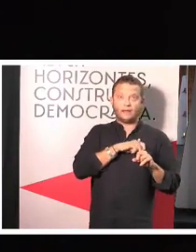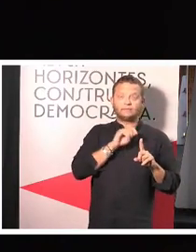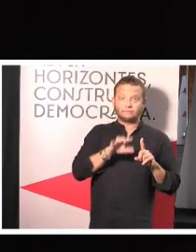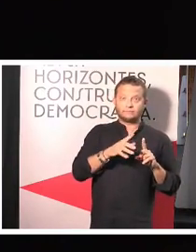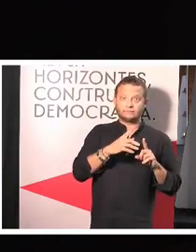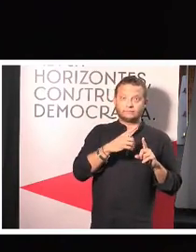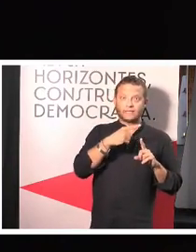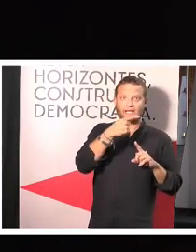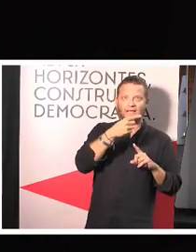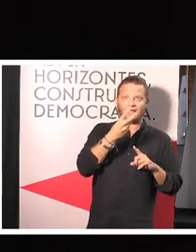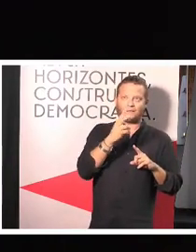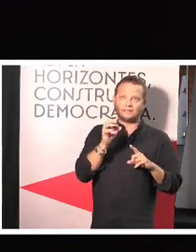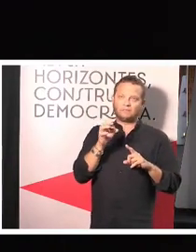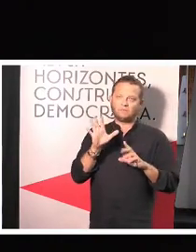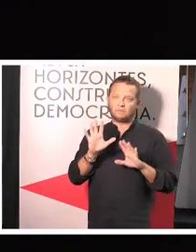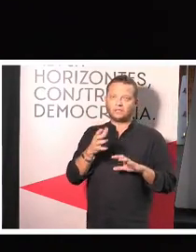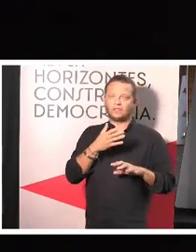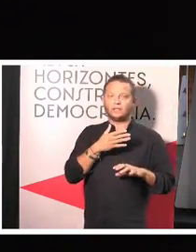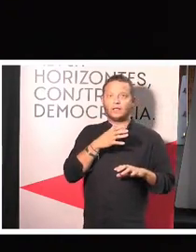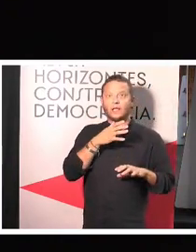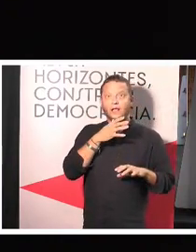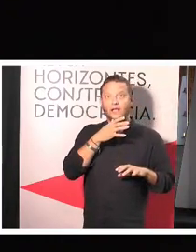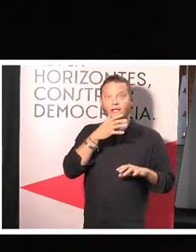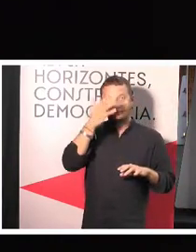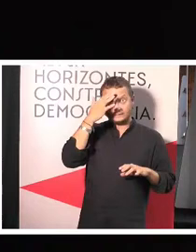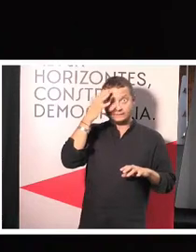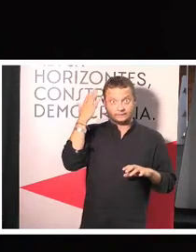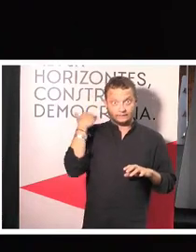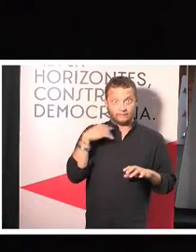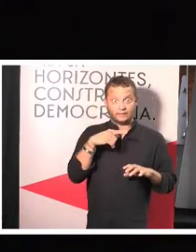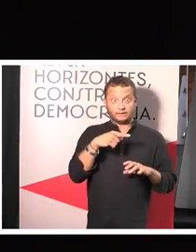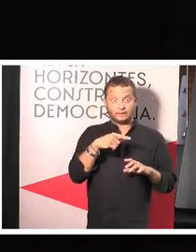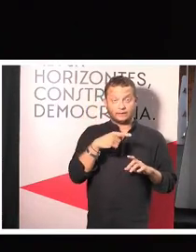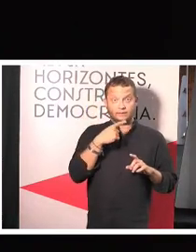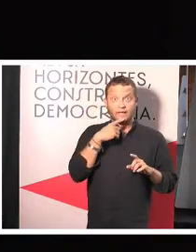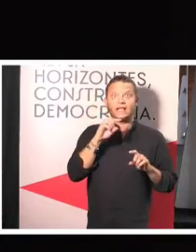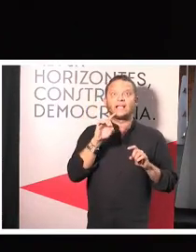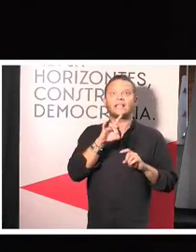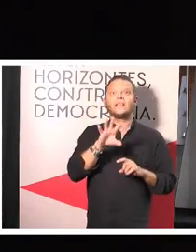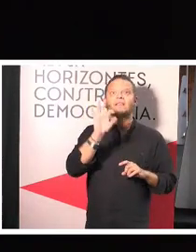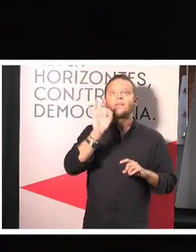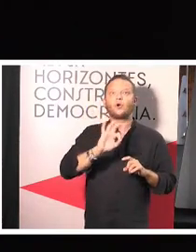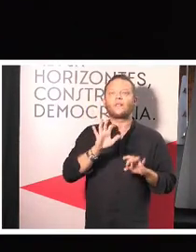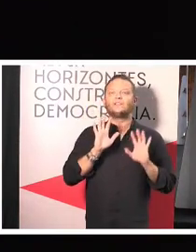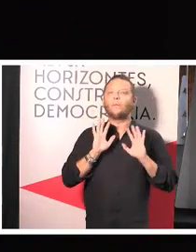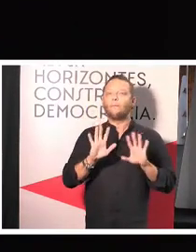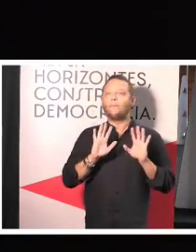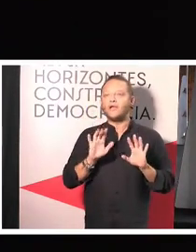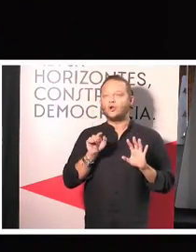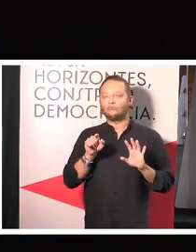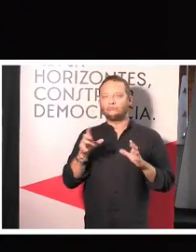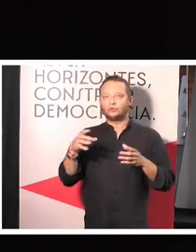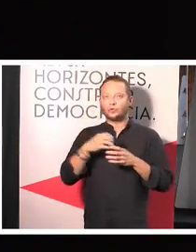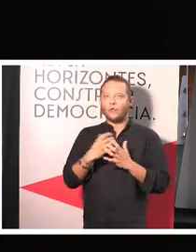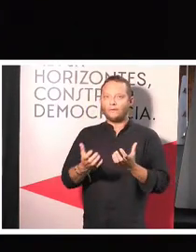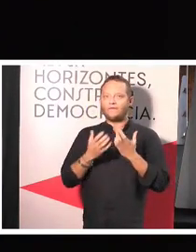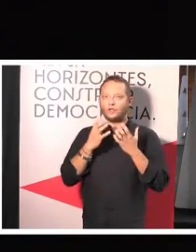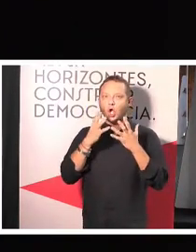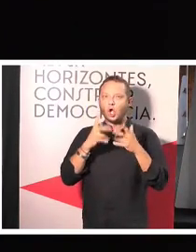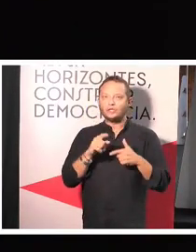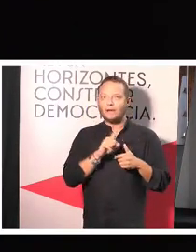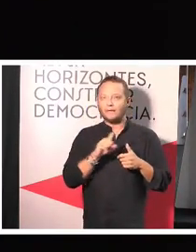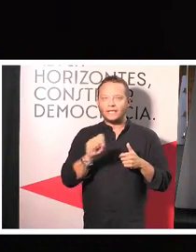a nivel del G20, como sabéis, va a establecer ese 15%, pero no sobre beneficios contables,